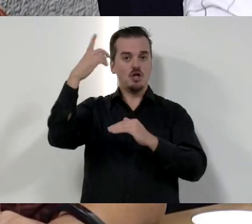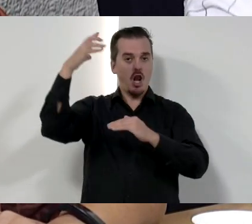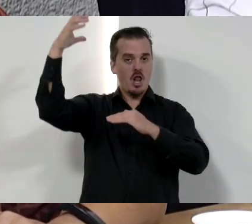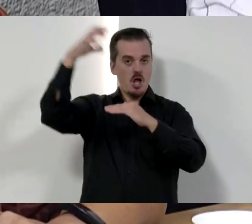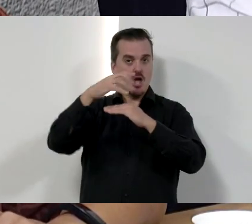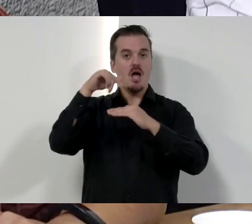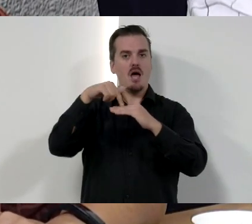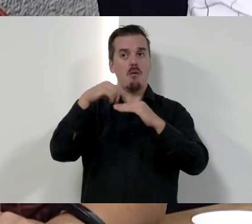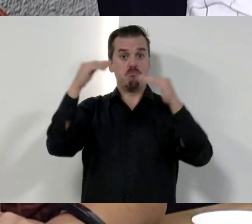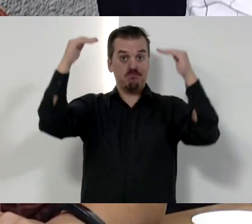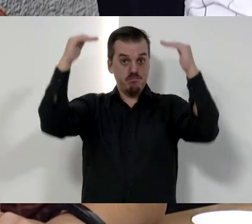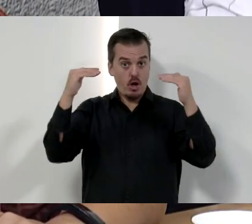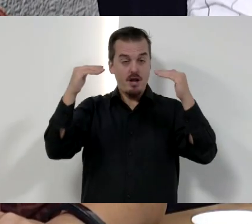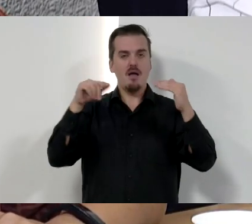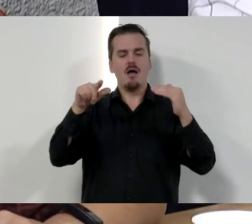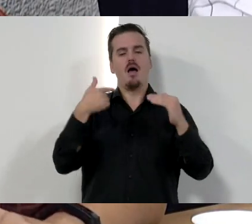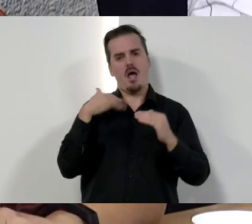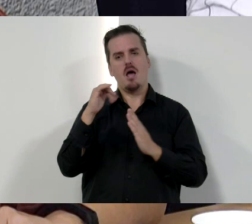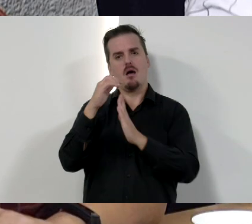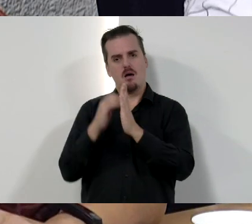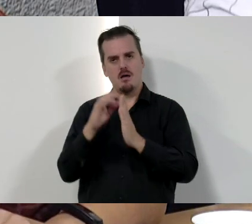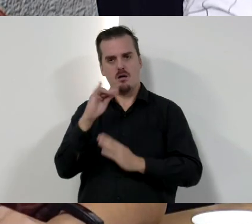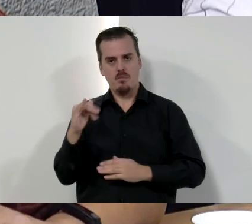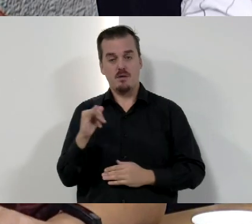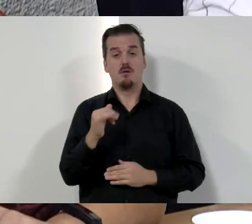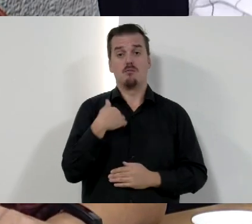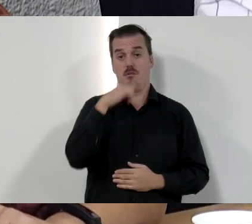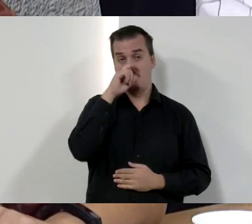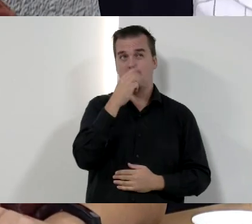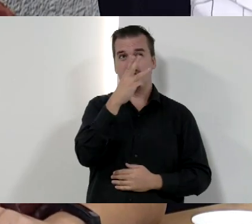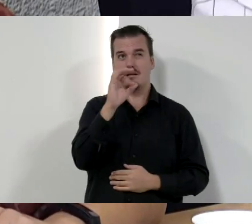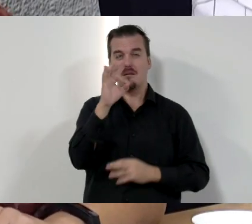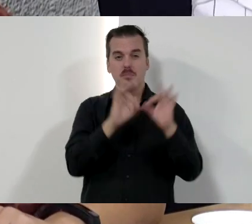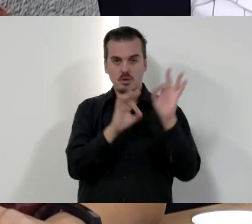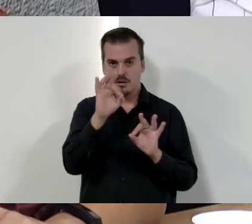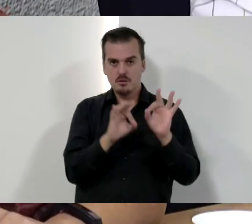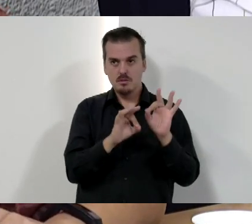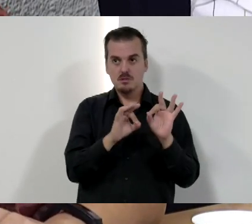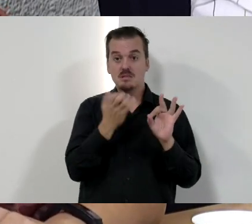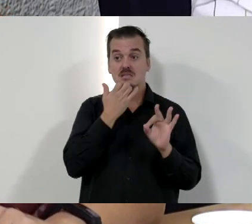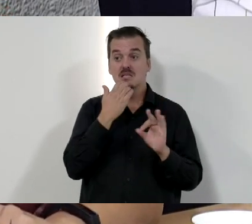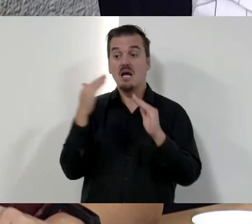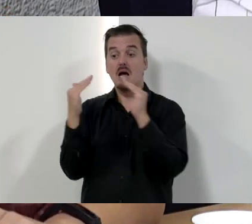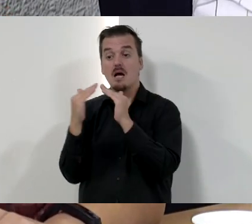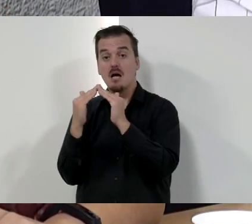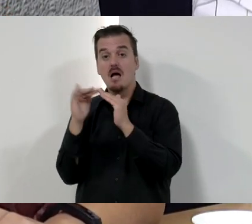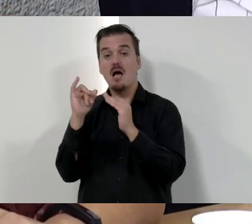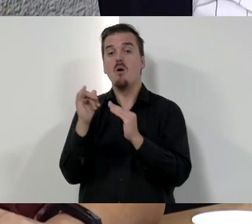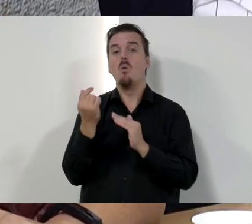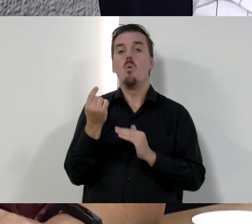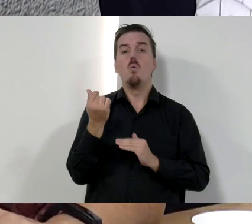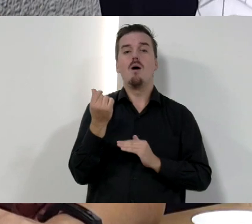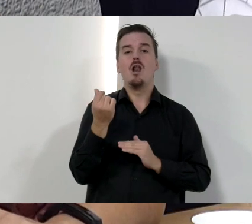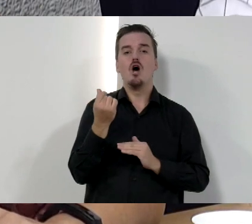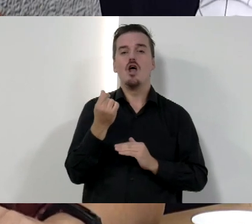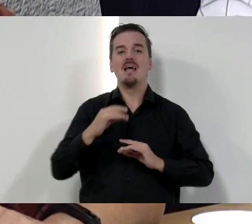recordar porque es el 30%. Para aquellas viviendas con un valor catastral de